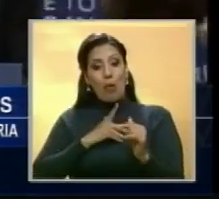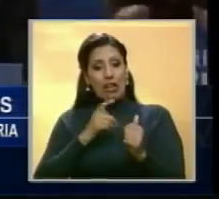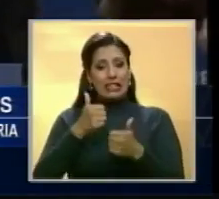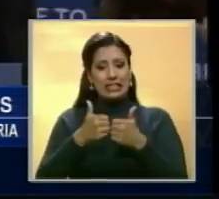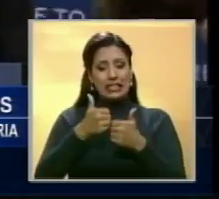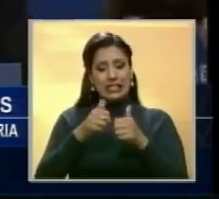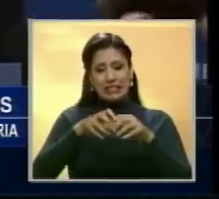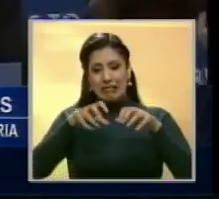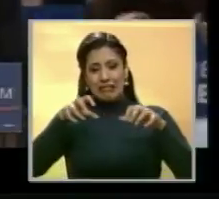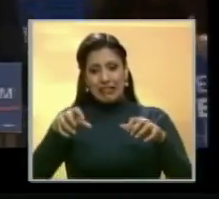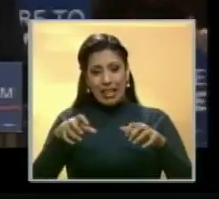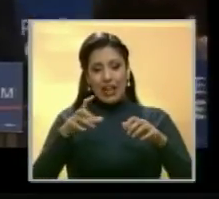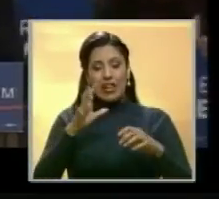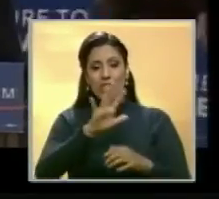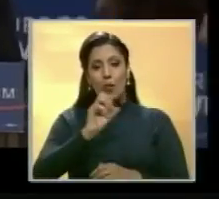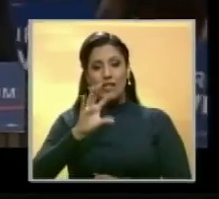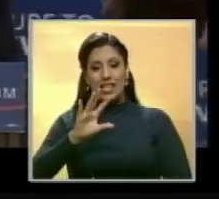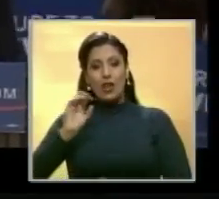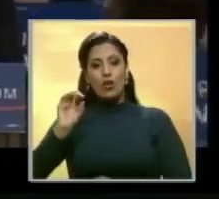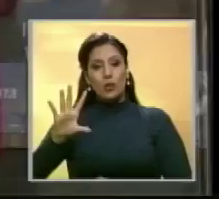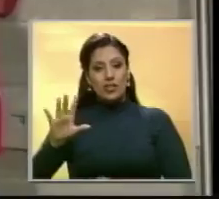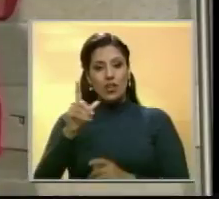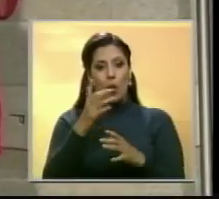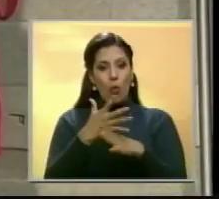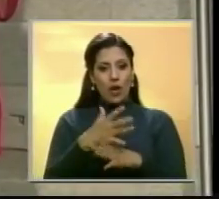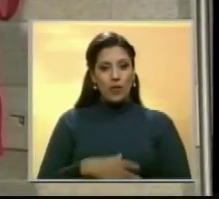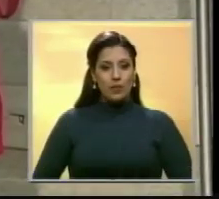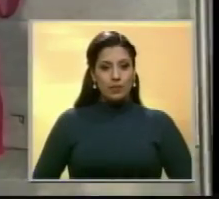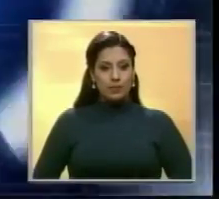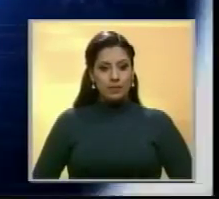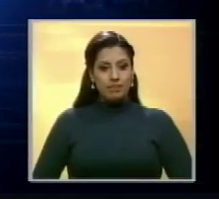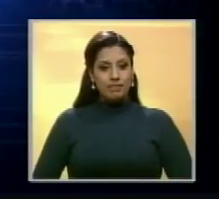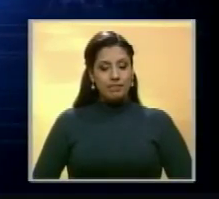se dividirán los 55 delegados en juego.